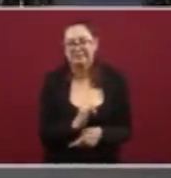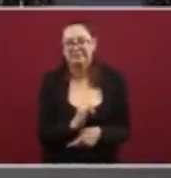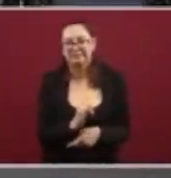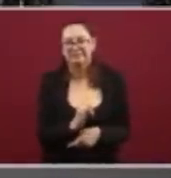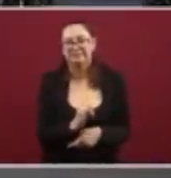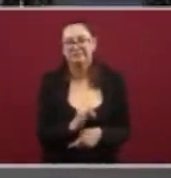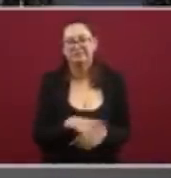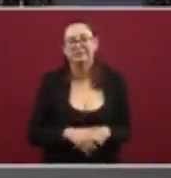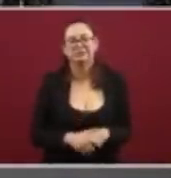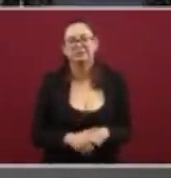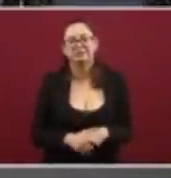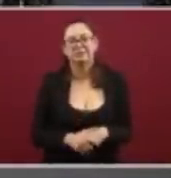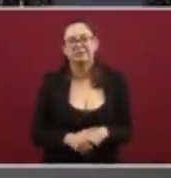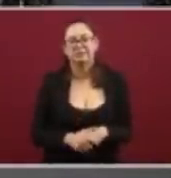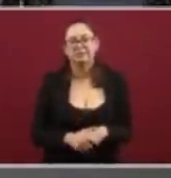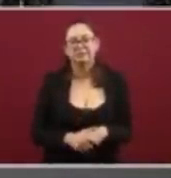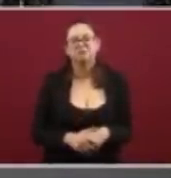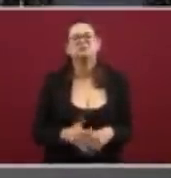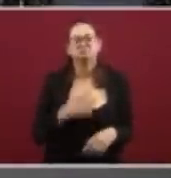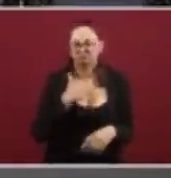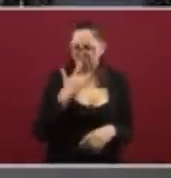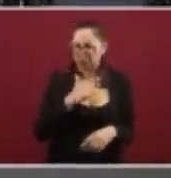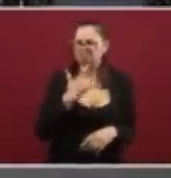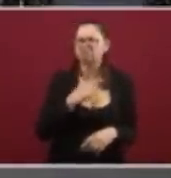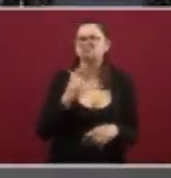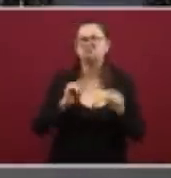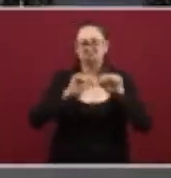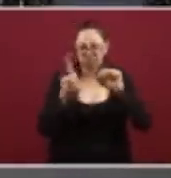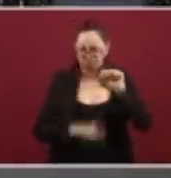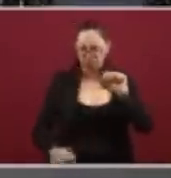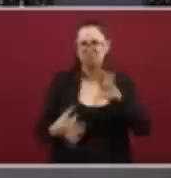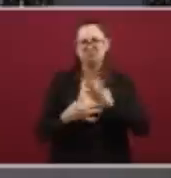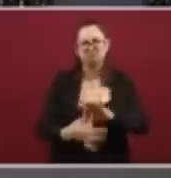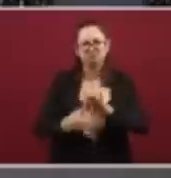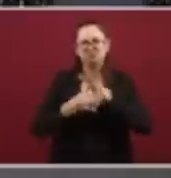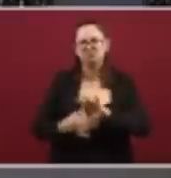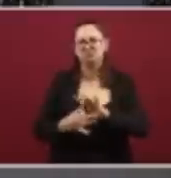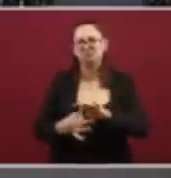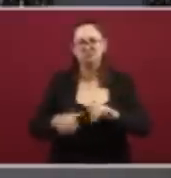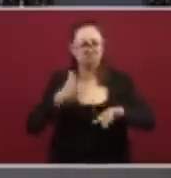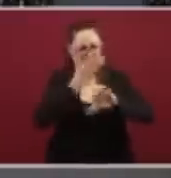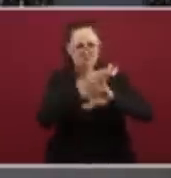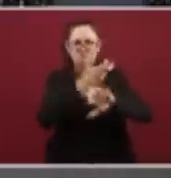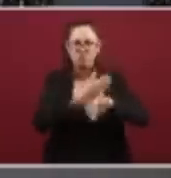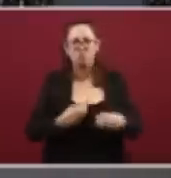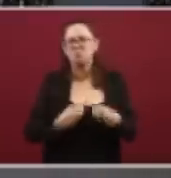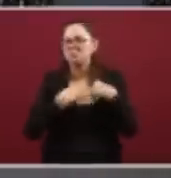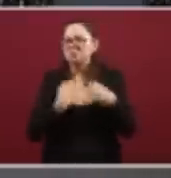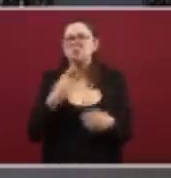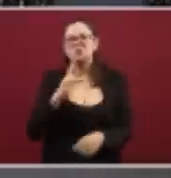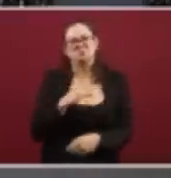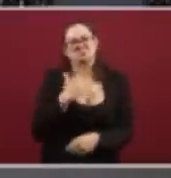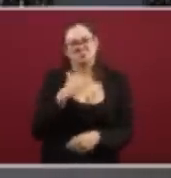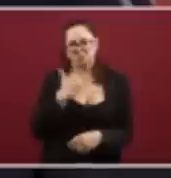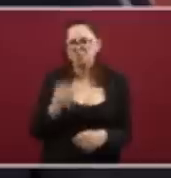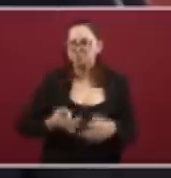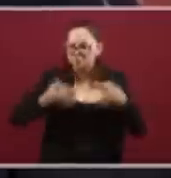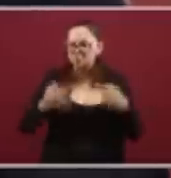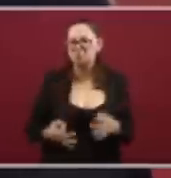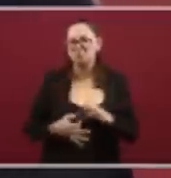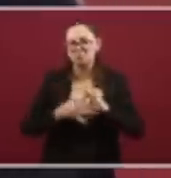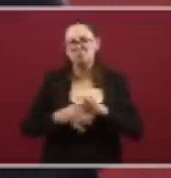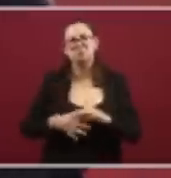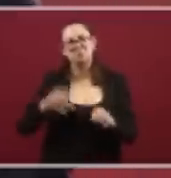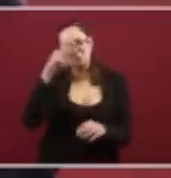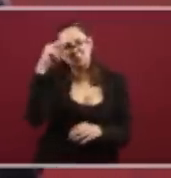que se sentía muy mexicano a pesar de ser estadounidense porque allá conmemoran